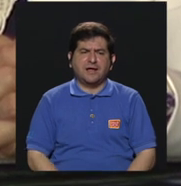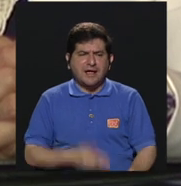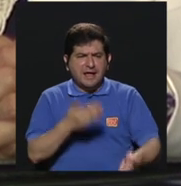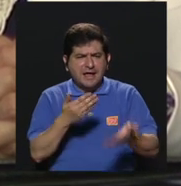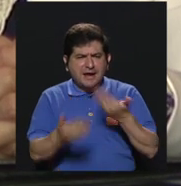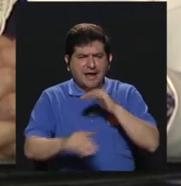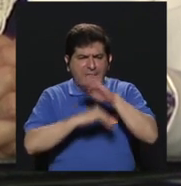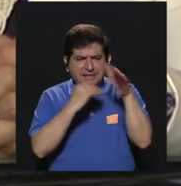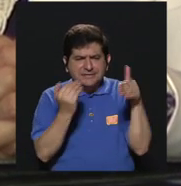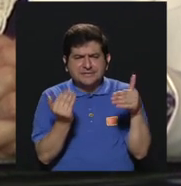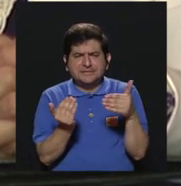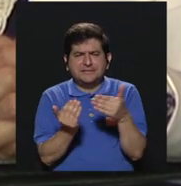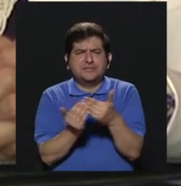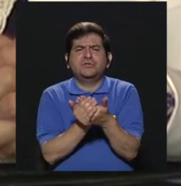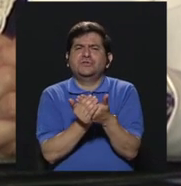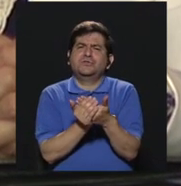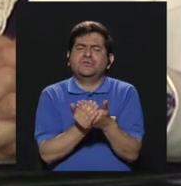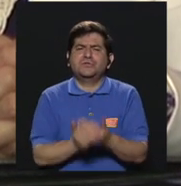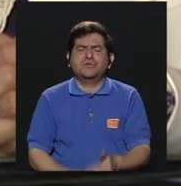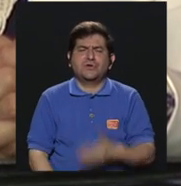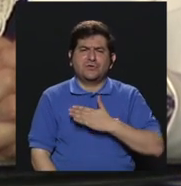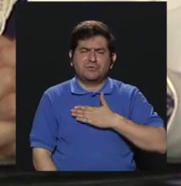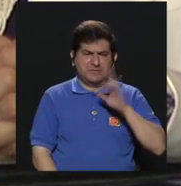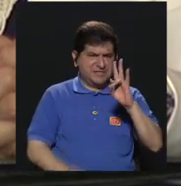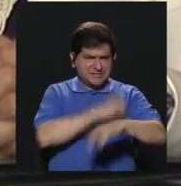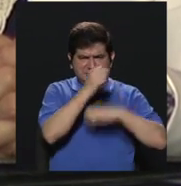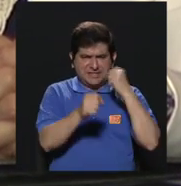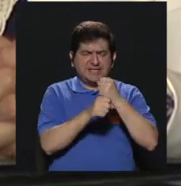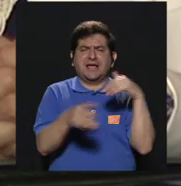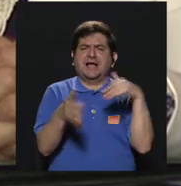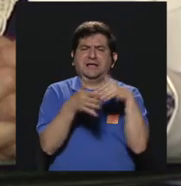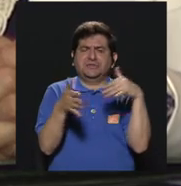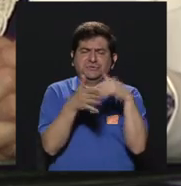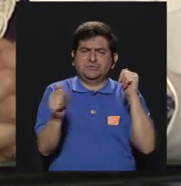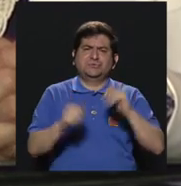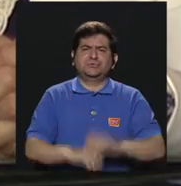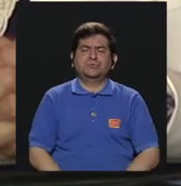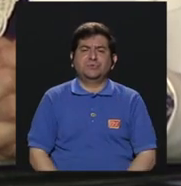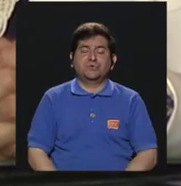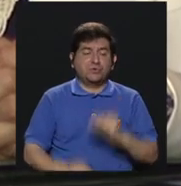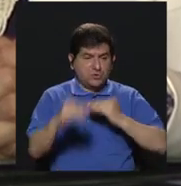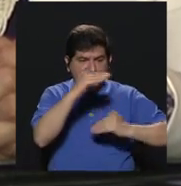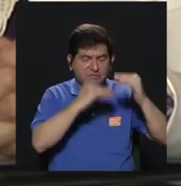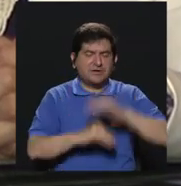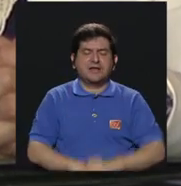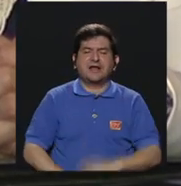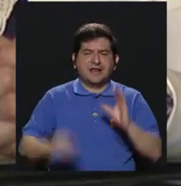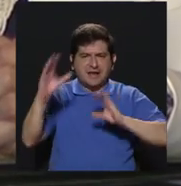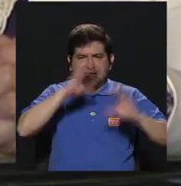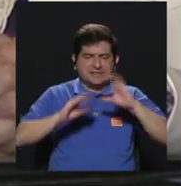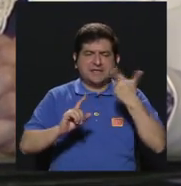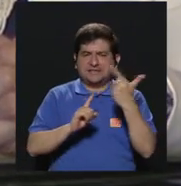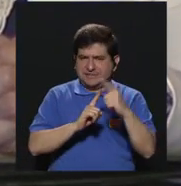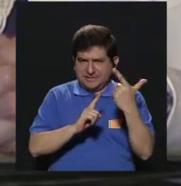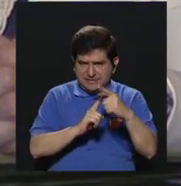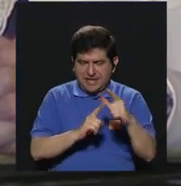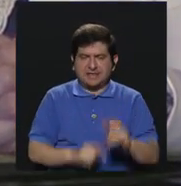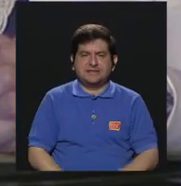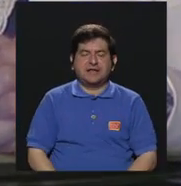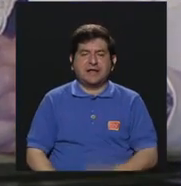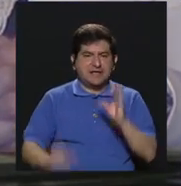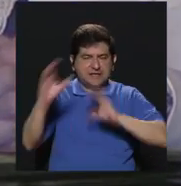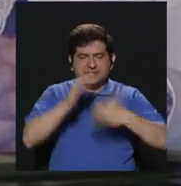casi la totalidad de mis 7 años de estudio en las facultades de Ciencias y Letras,